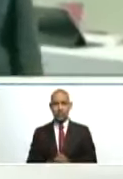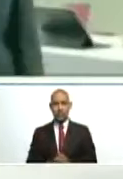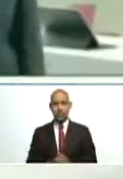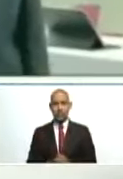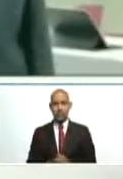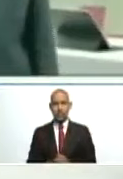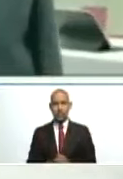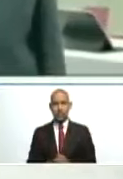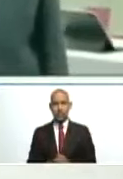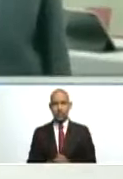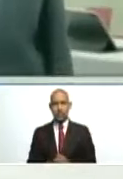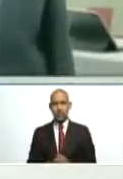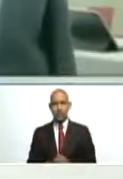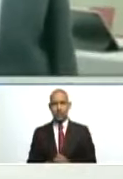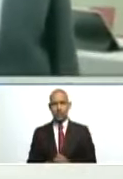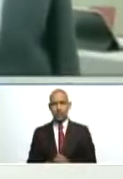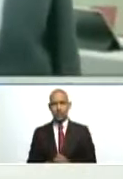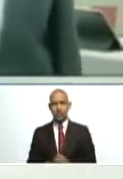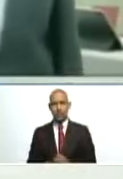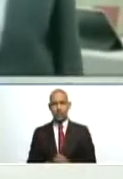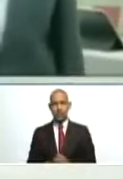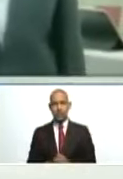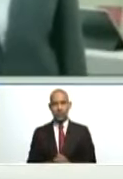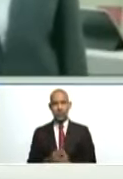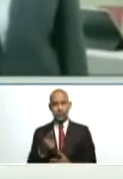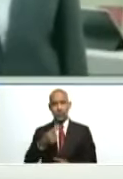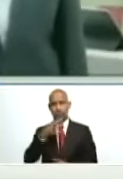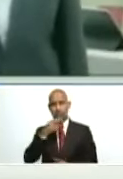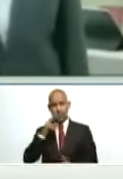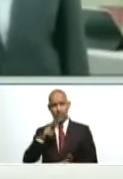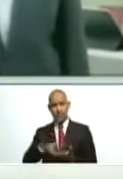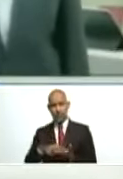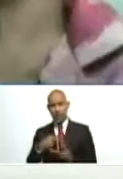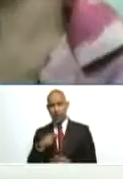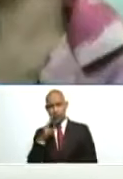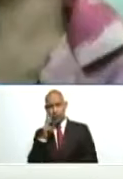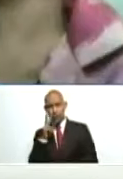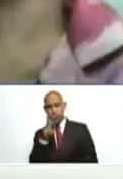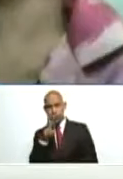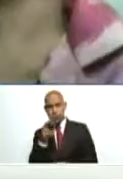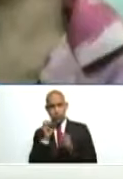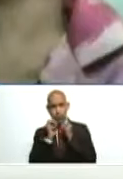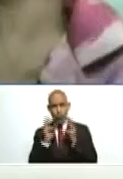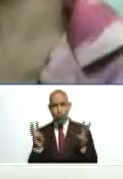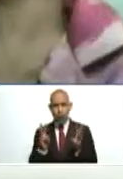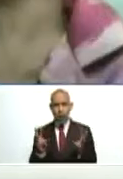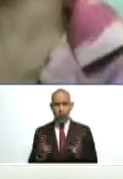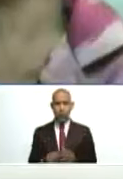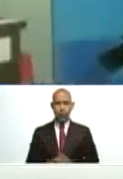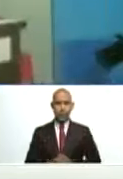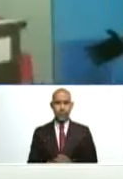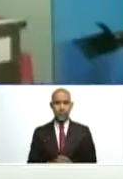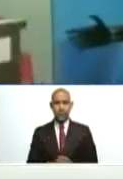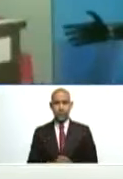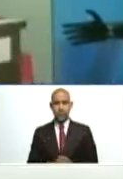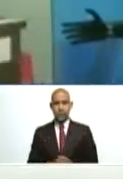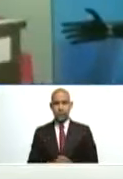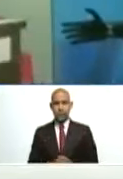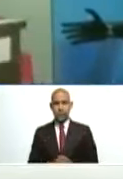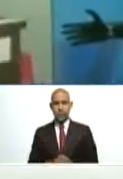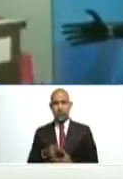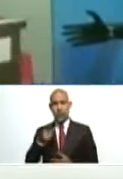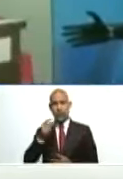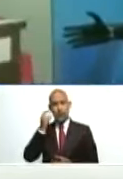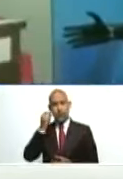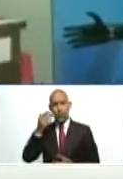Y frente a ella dije, increíble, ¿hasta dónde el ser humano ha llegado? y esta es una